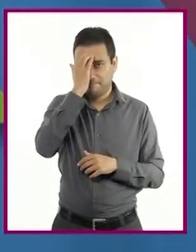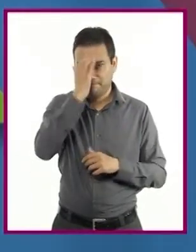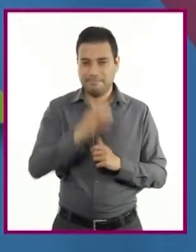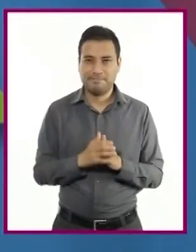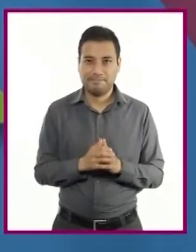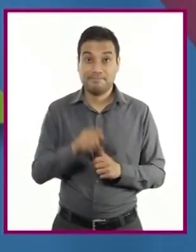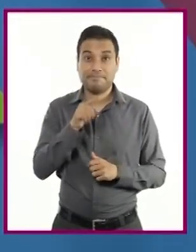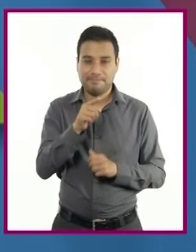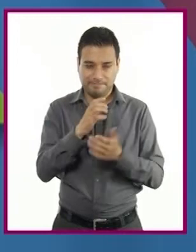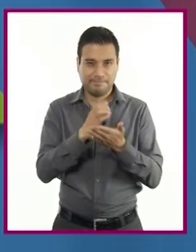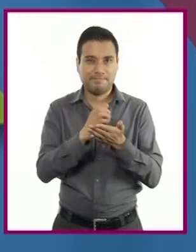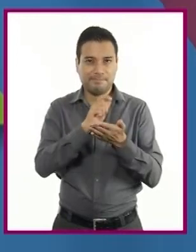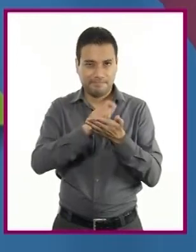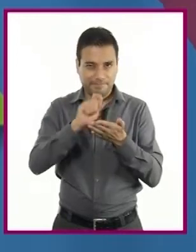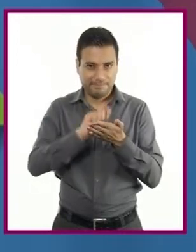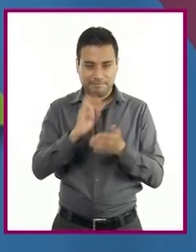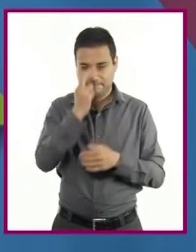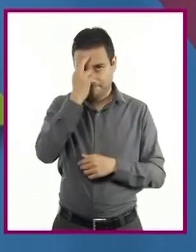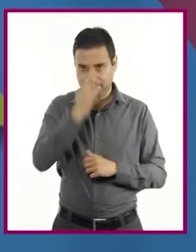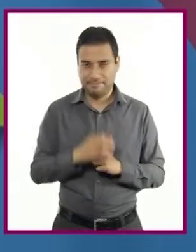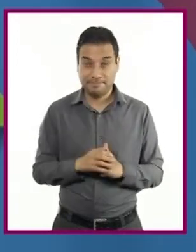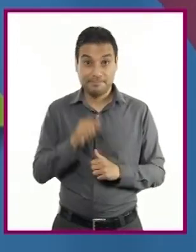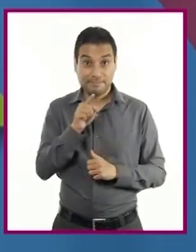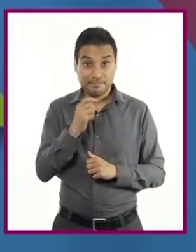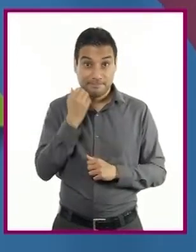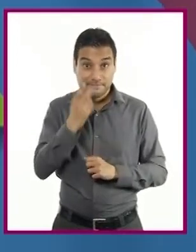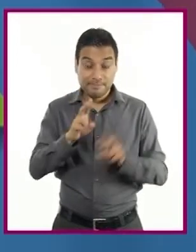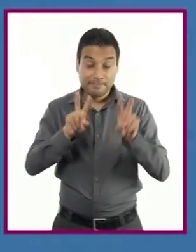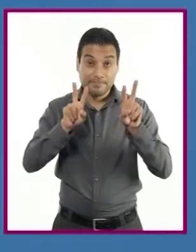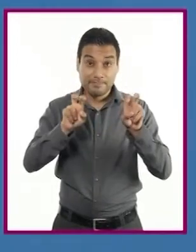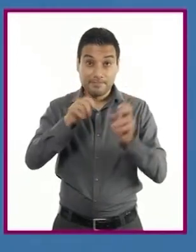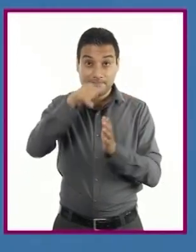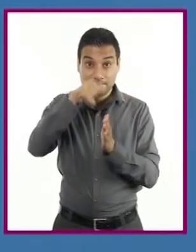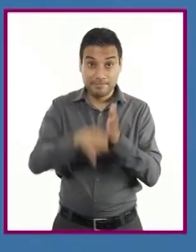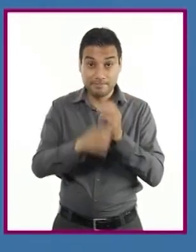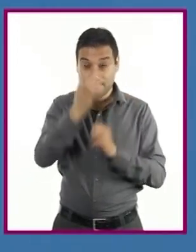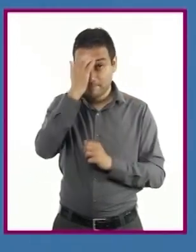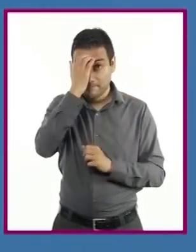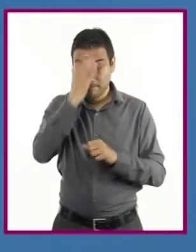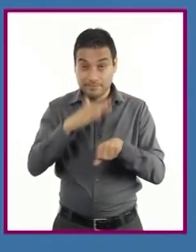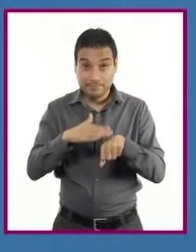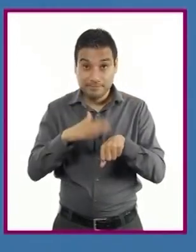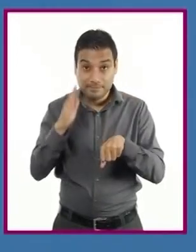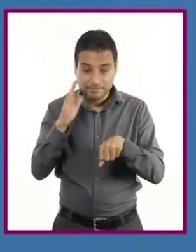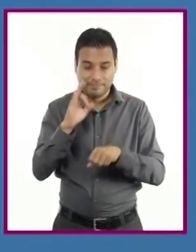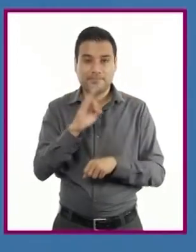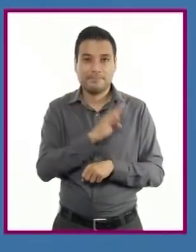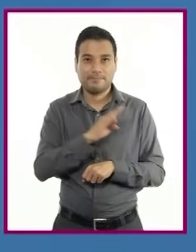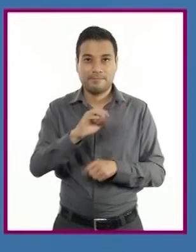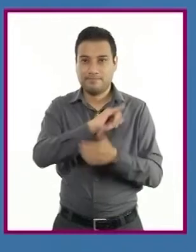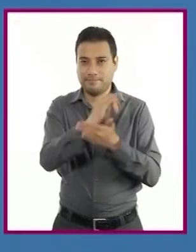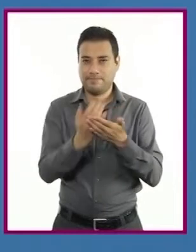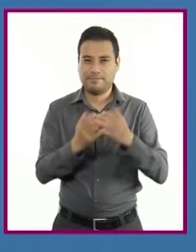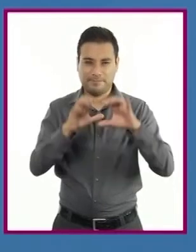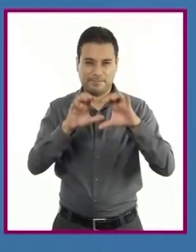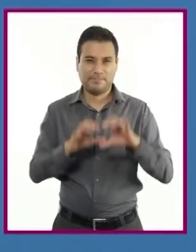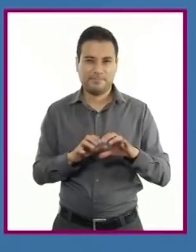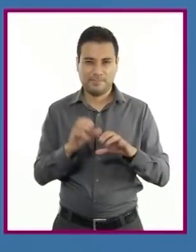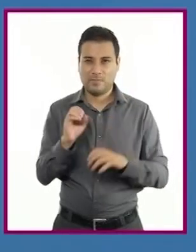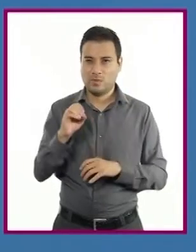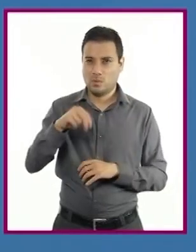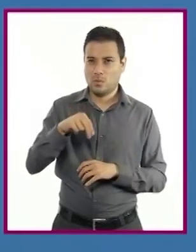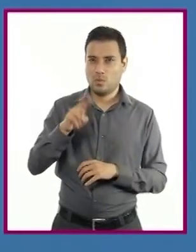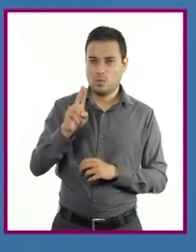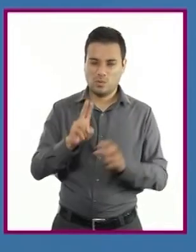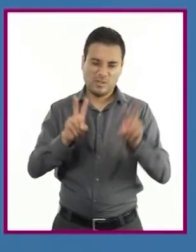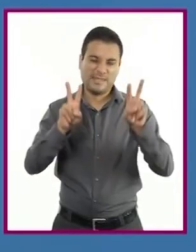respuestas en su cuaderno de notas. Y si quieren saber más sobre el cambio climático, no olviden consultar el informe de las Naciones Unidas sobre el cambio